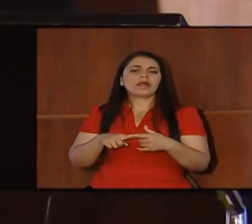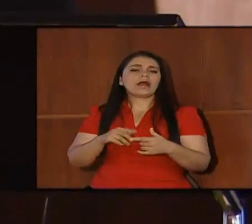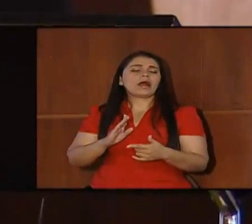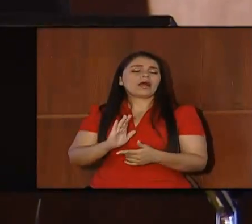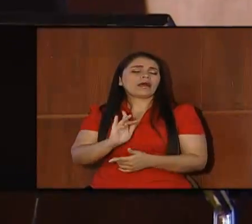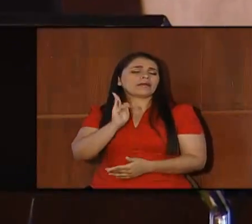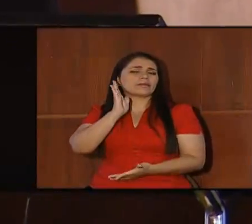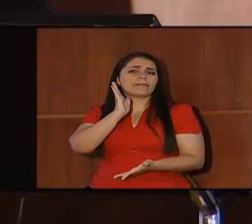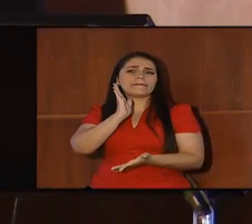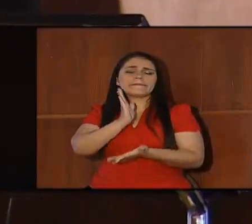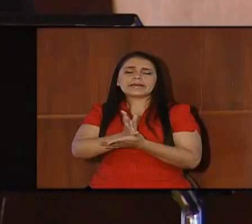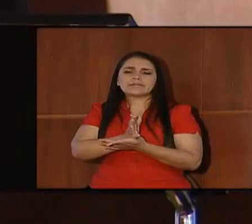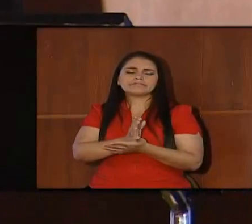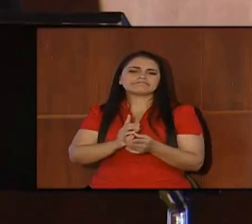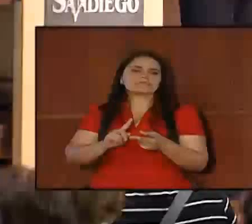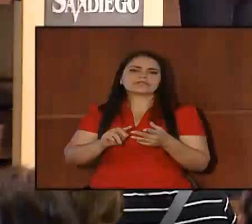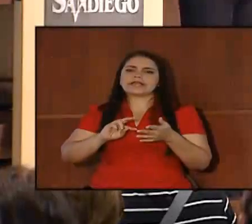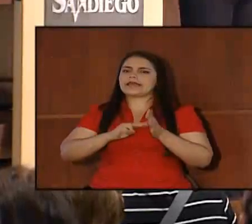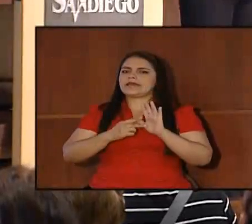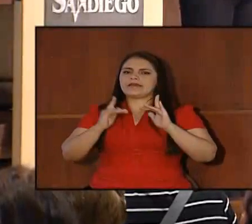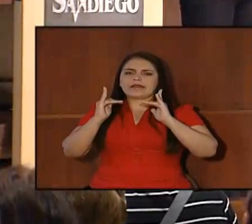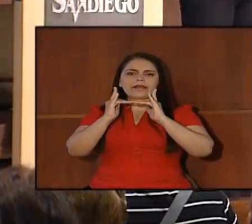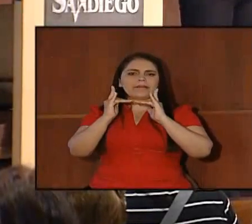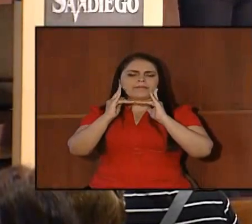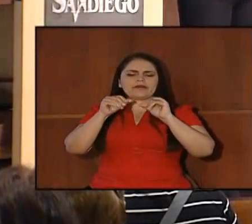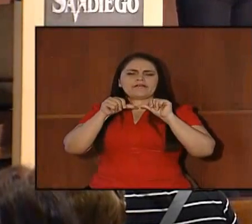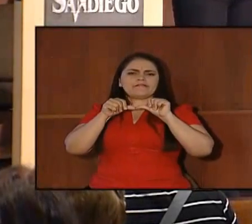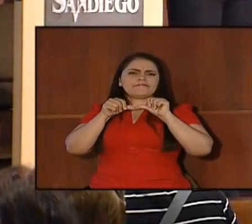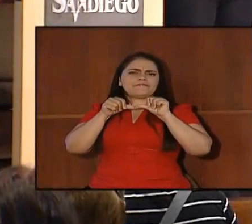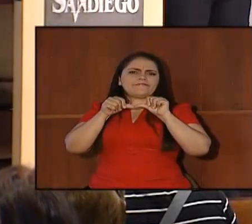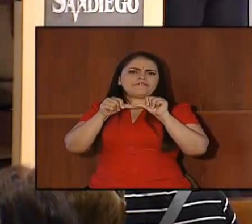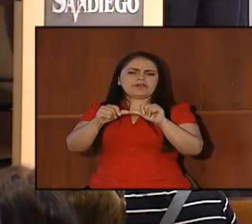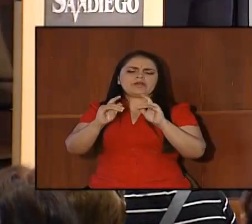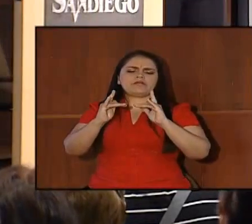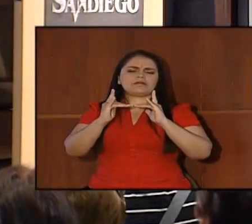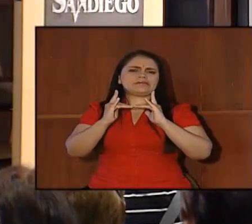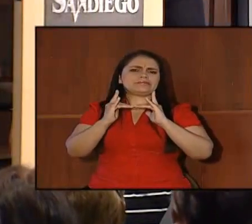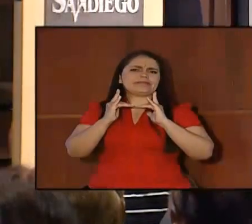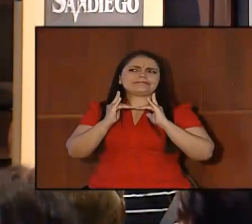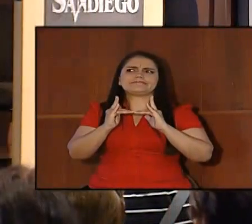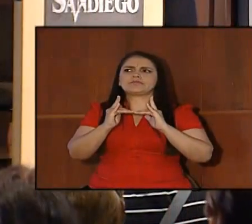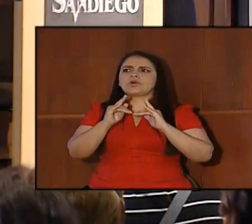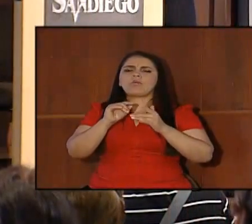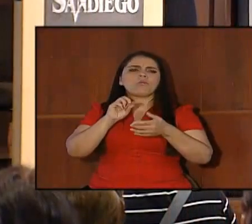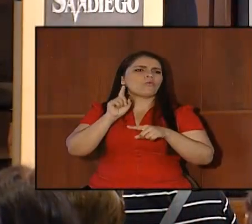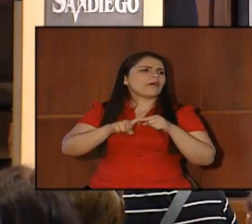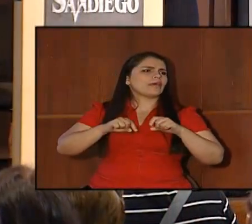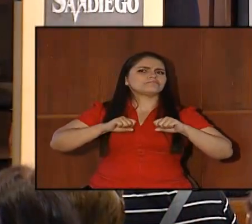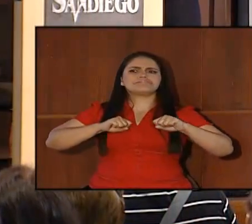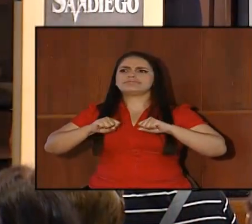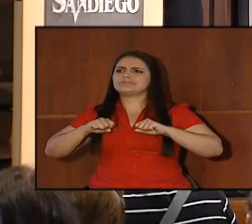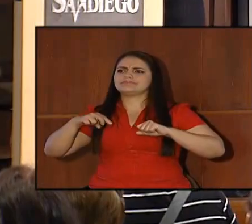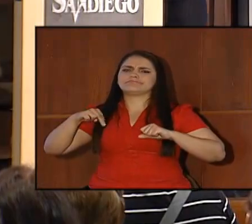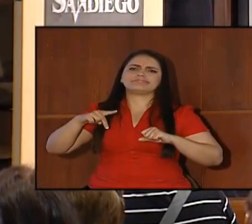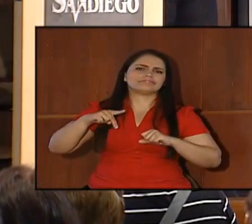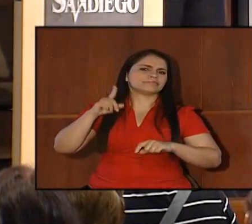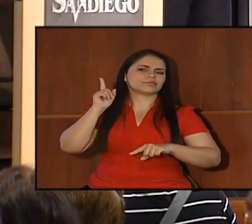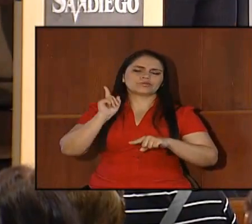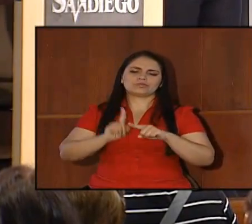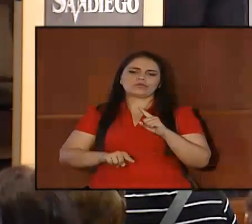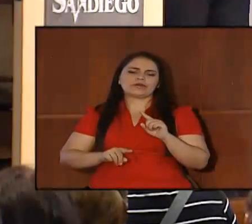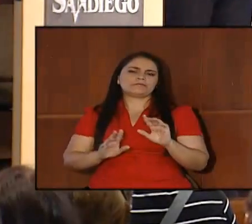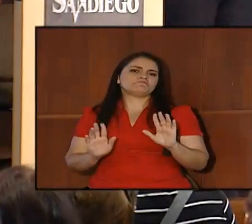cualquier motivo está obligado a permanecer inmóvil o lo más quieto posible en la cama. ¿Qué